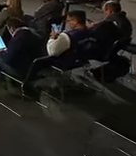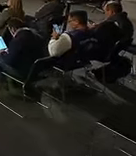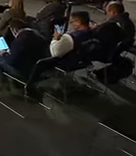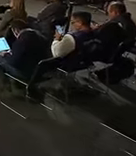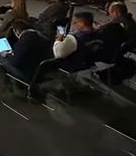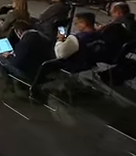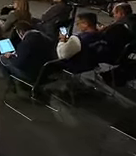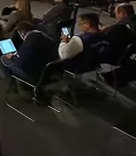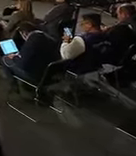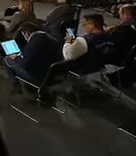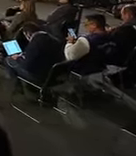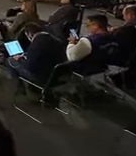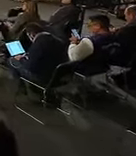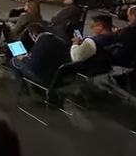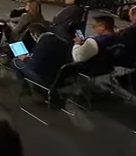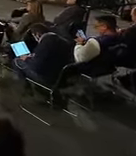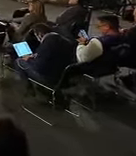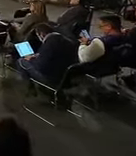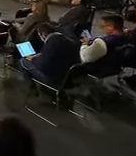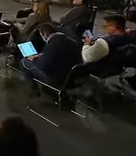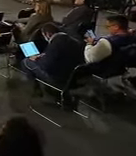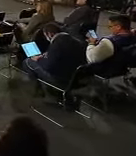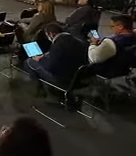Gobierno de México.